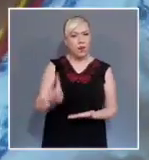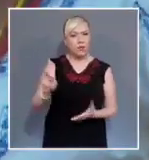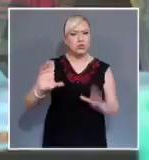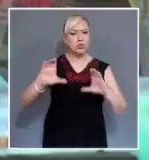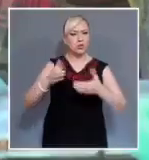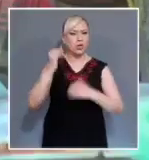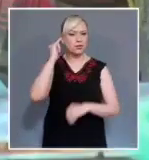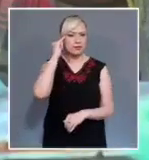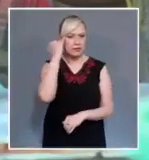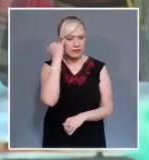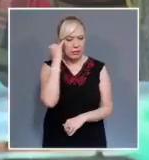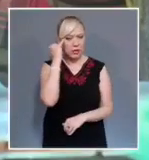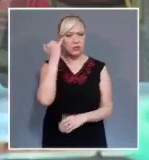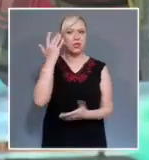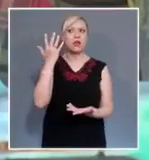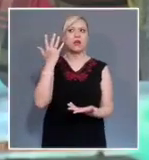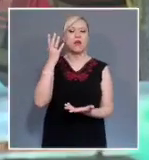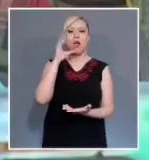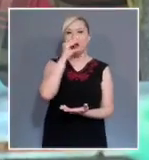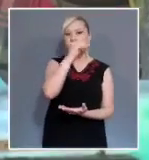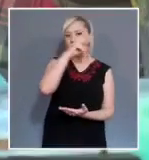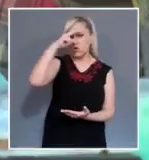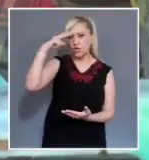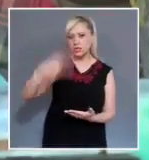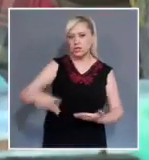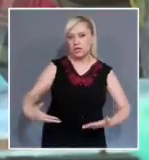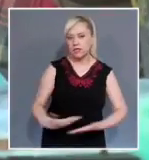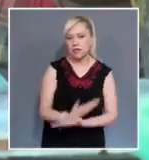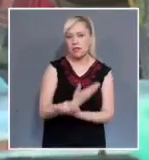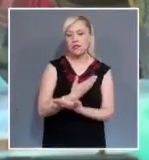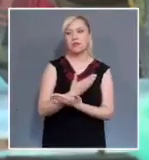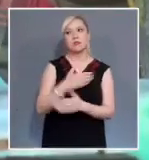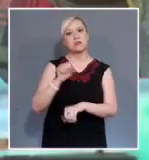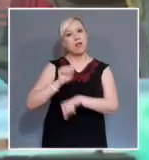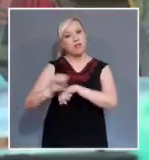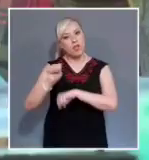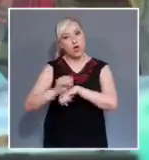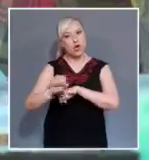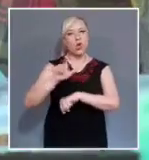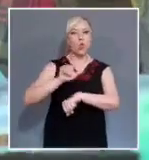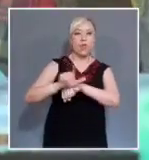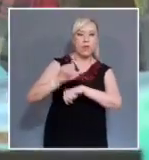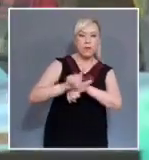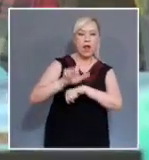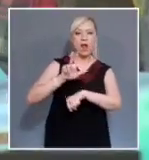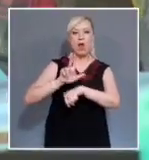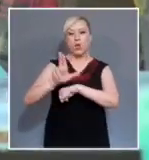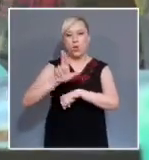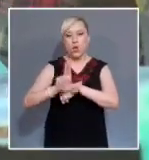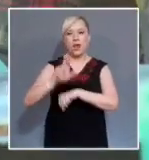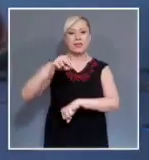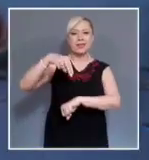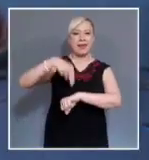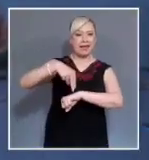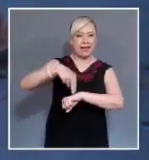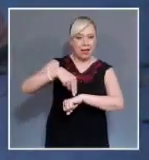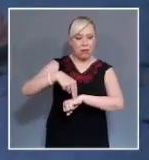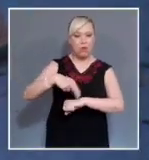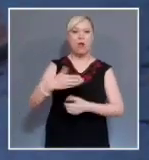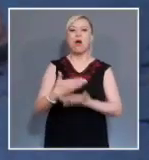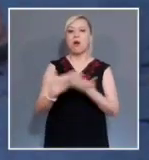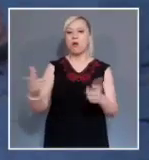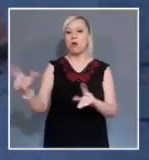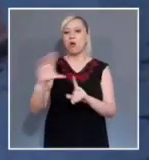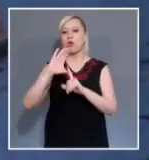y afrodescendientes principalmente en El Salvador Guatemala Honduras y Nicaragua la Comisión Interamericana de